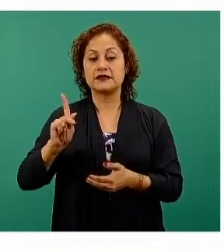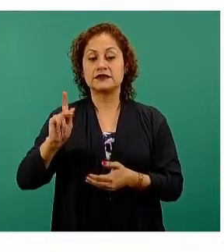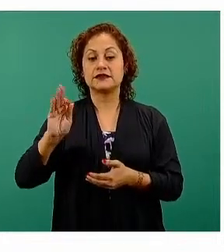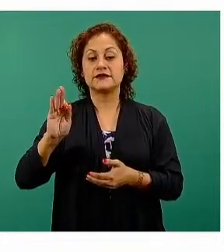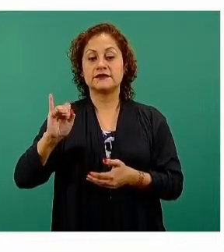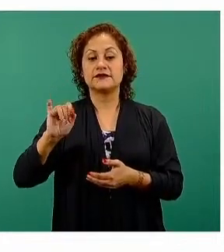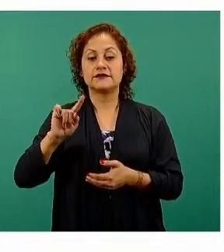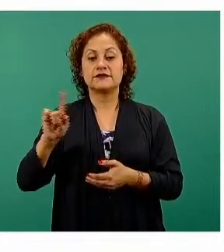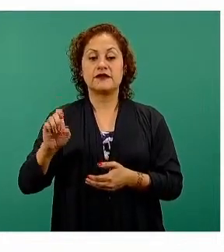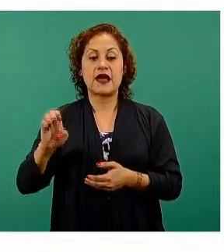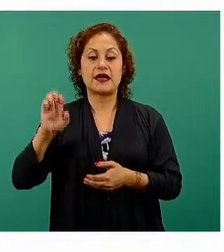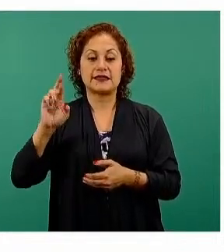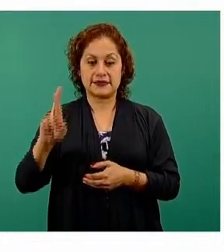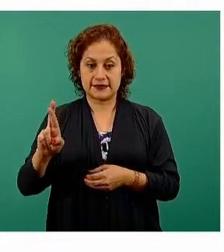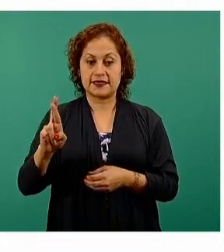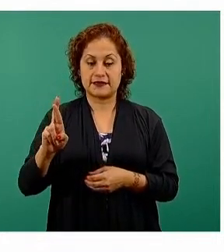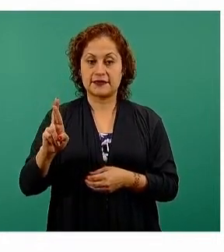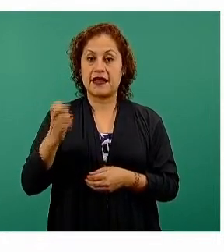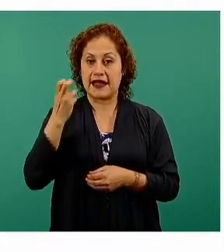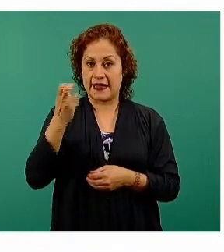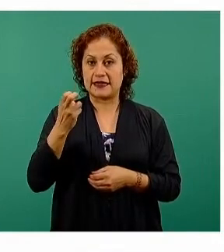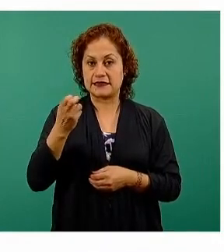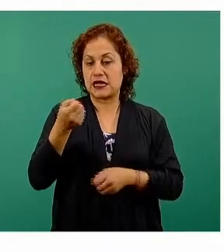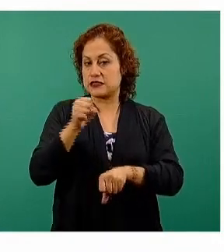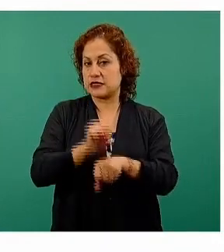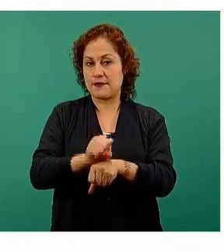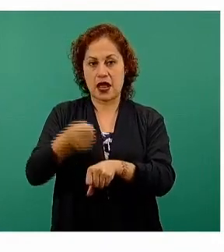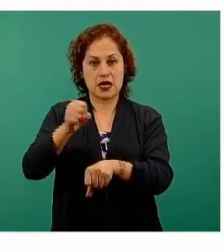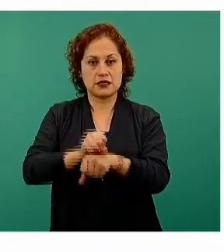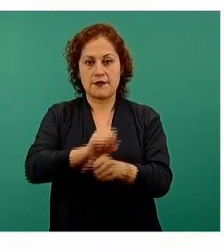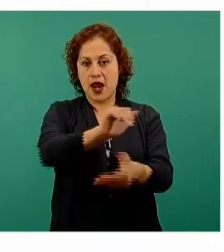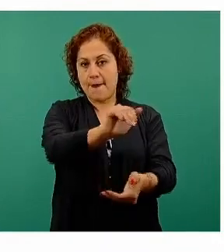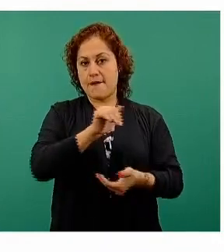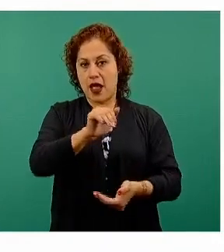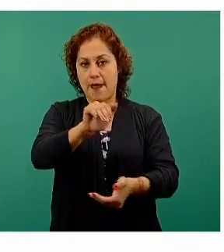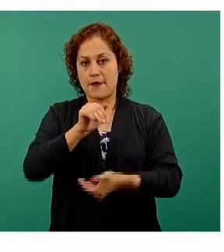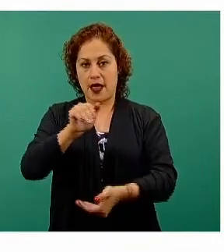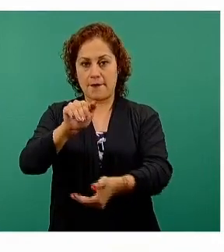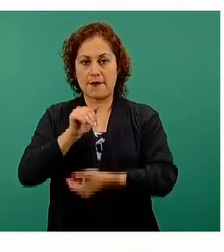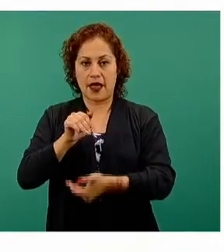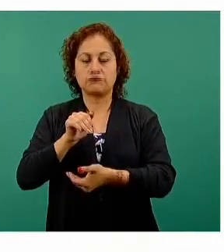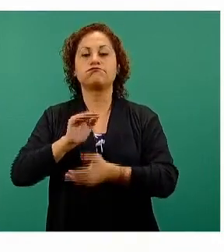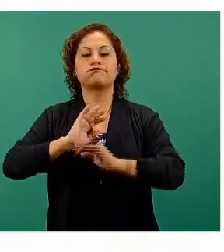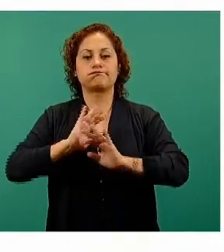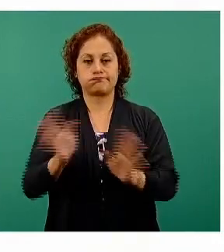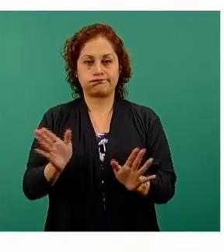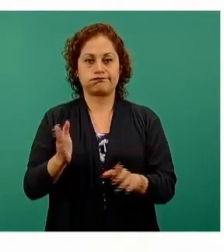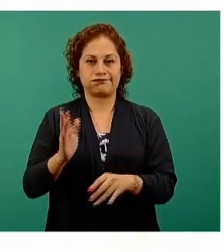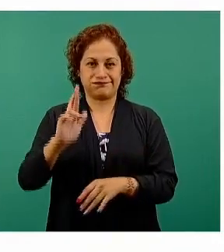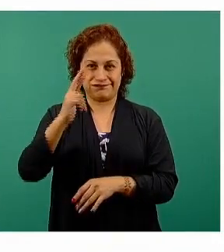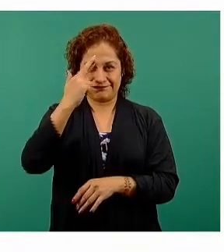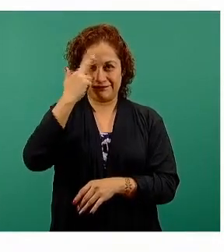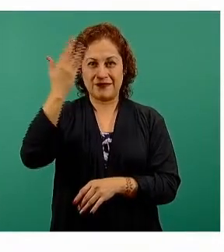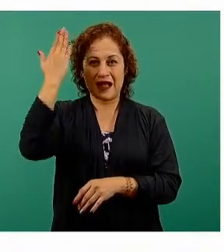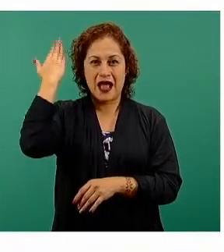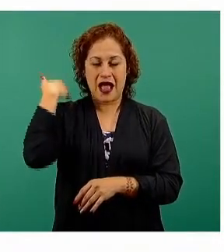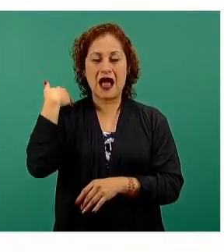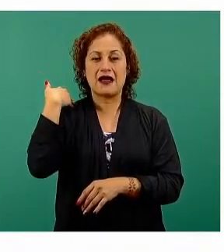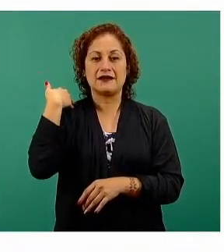ya de manera semanal nos está llegando una proporción. Tuvimos una recuperación en la primera entrega